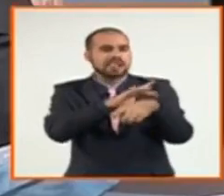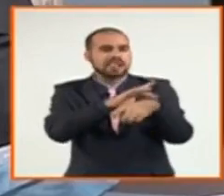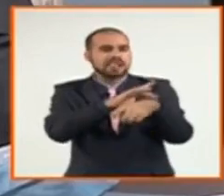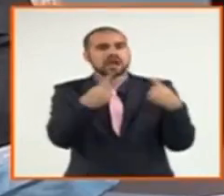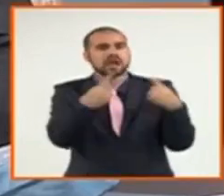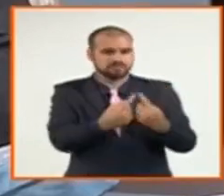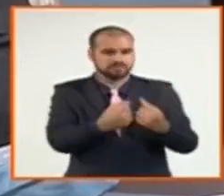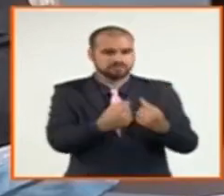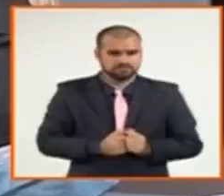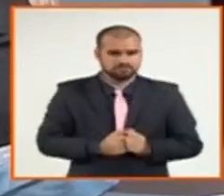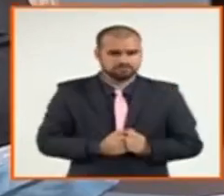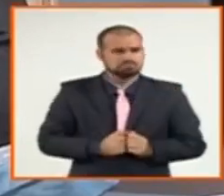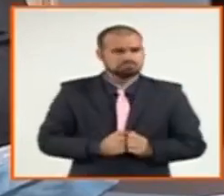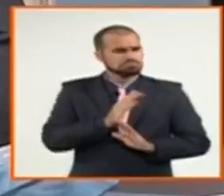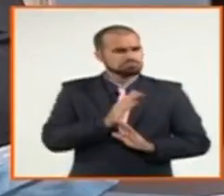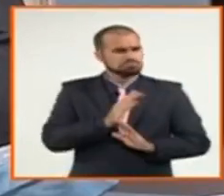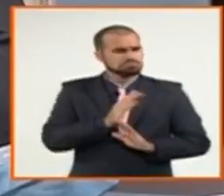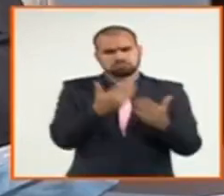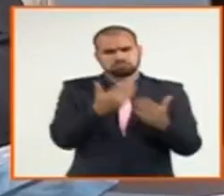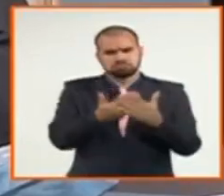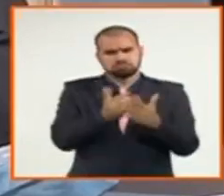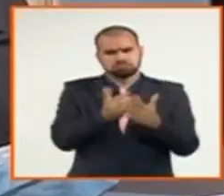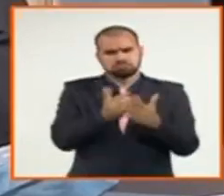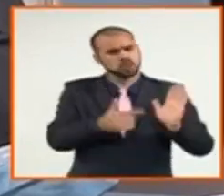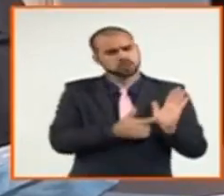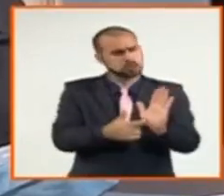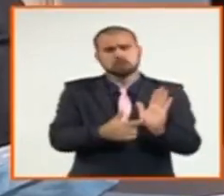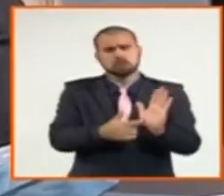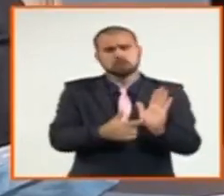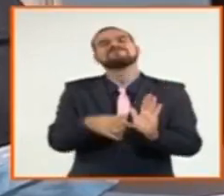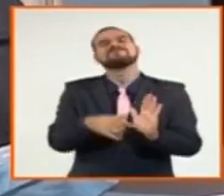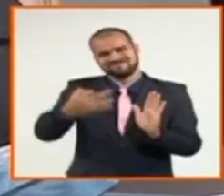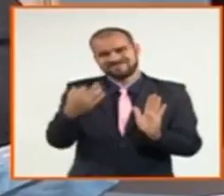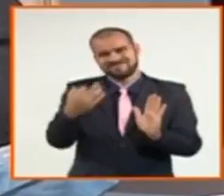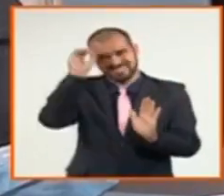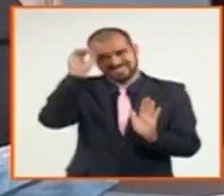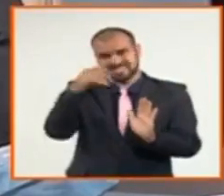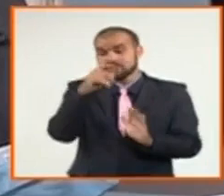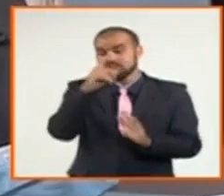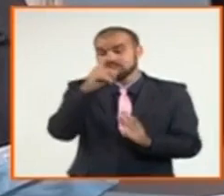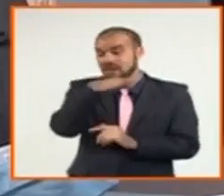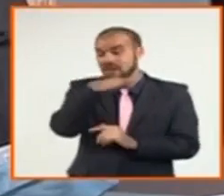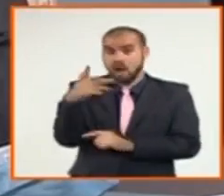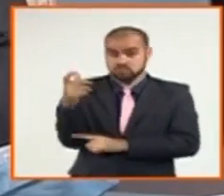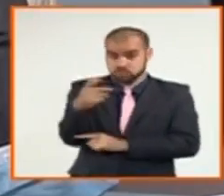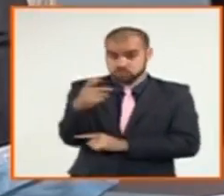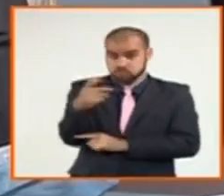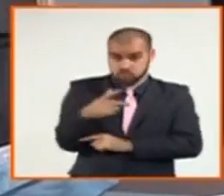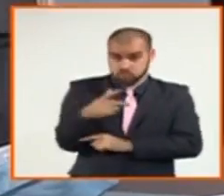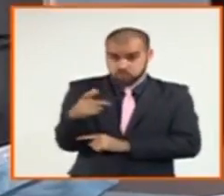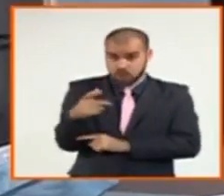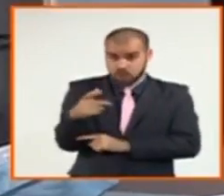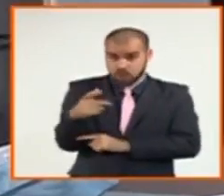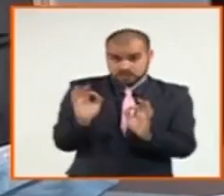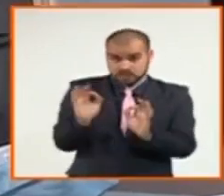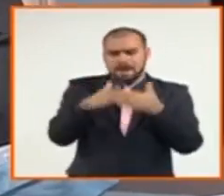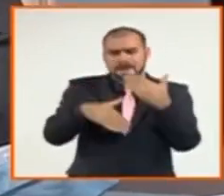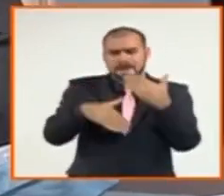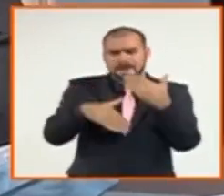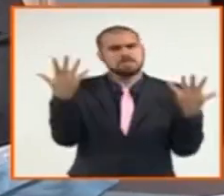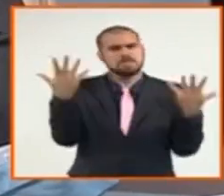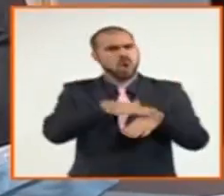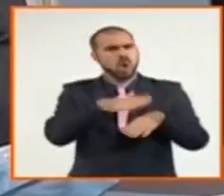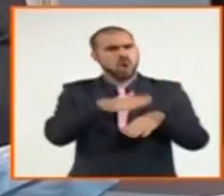una demostración muy importante de en qué medida vacunar a la población pediátrica no es solamente un problema de proteger a los